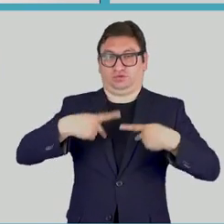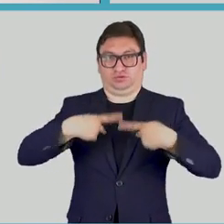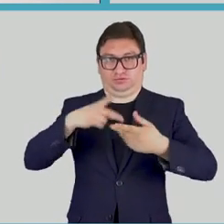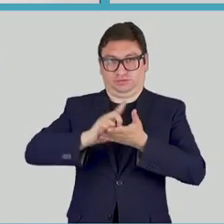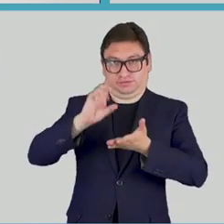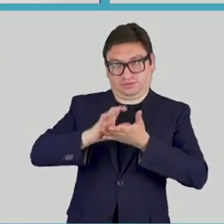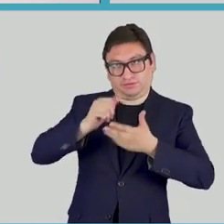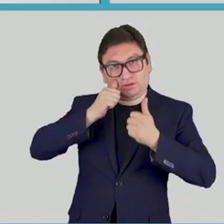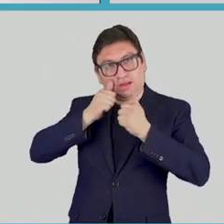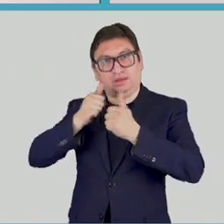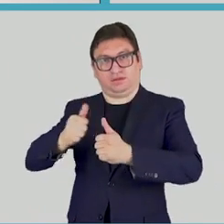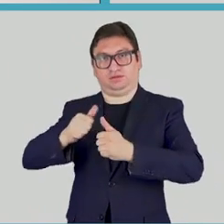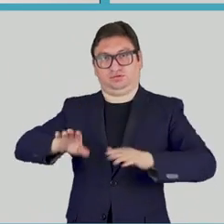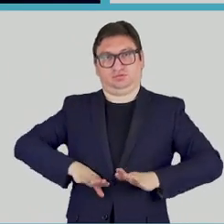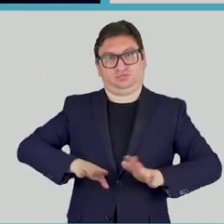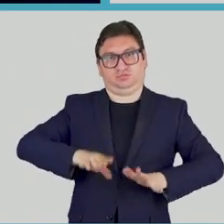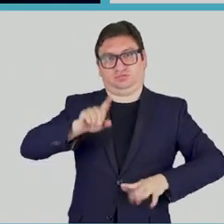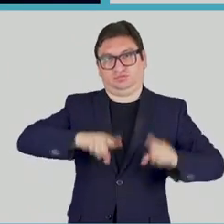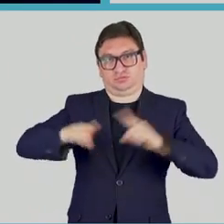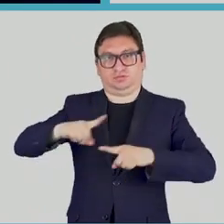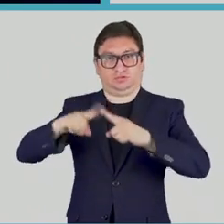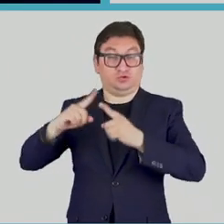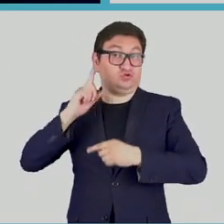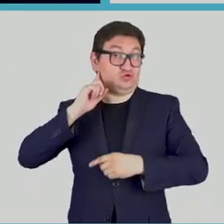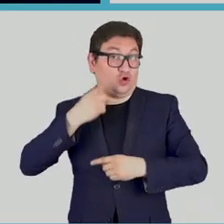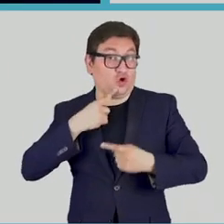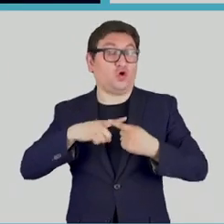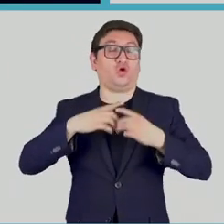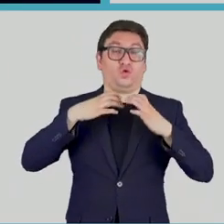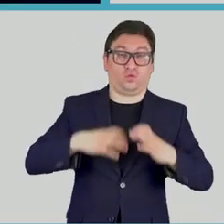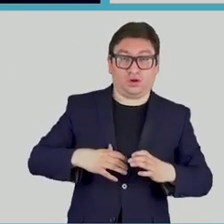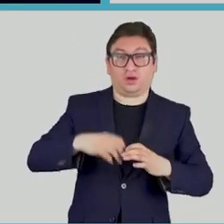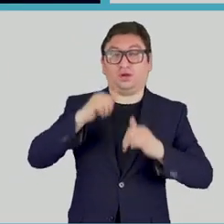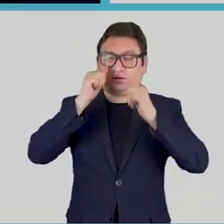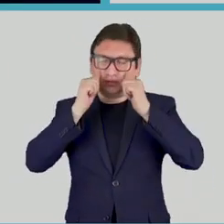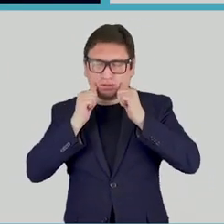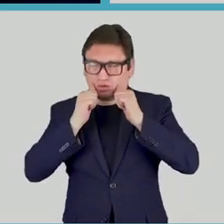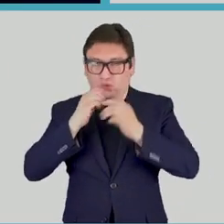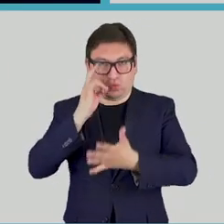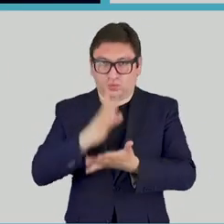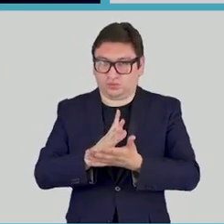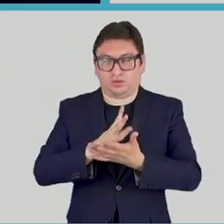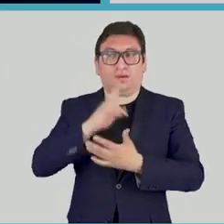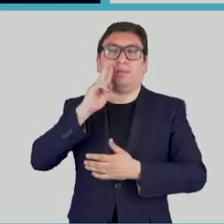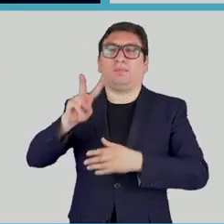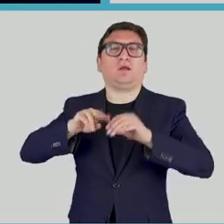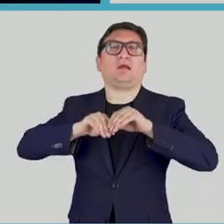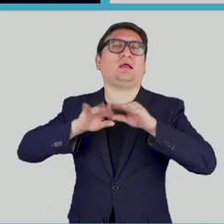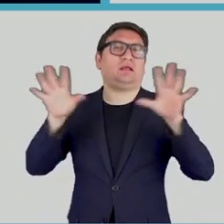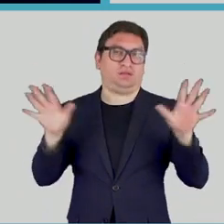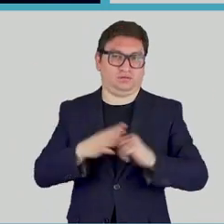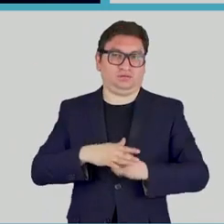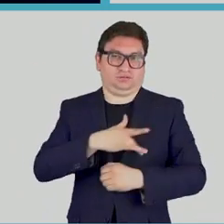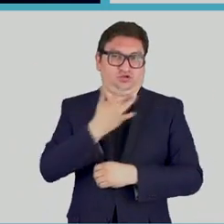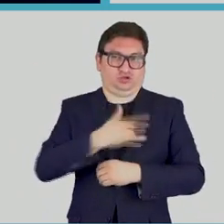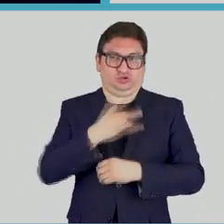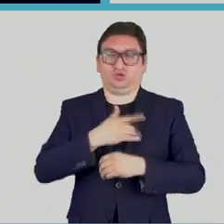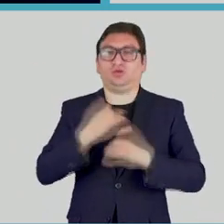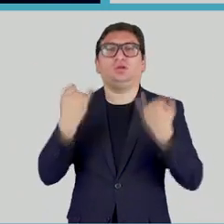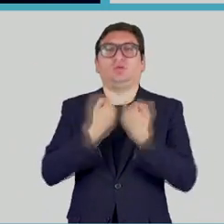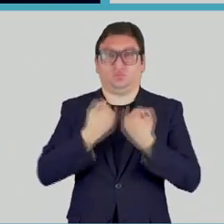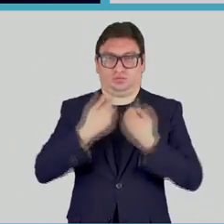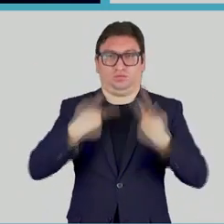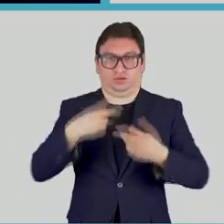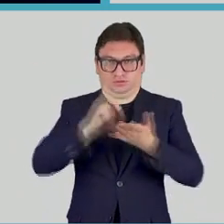las personas con distintos tipos de discapacidad no solo auditiva no solo motriz no solo visual que son las más notorias las las de carácter sensorial